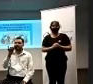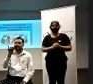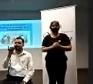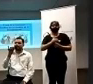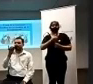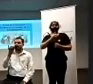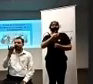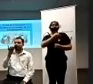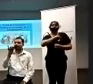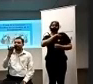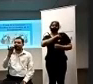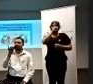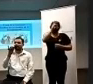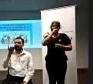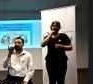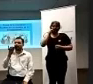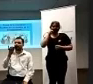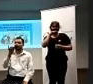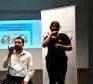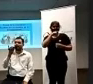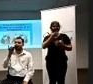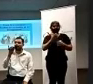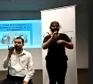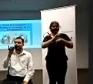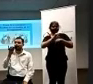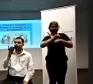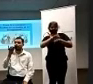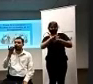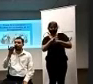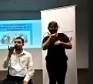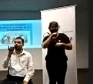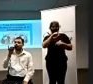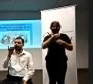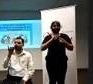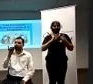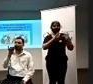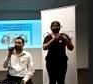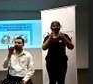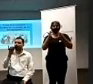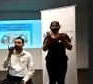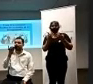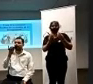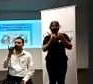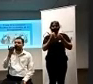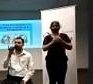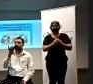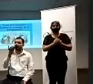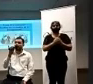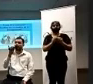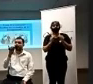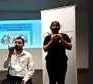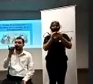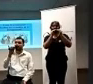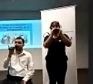pandemia. De hecho, por ejemplo, en el país no sabemos cuántas personas con discapacidad murieron, no sabemos cuántas personas con discapacidad tuvieron